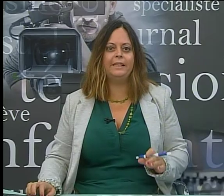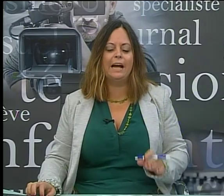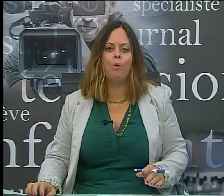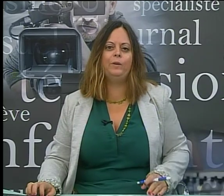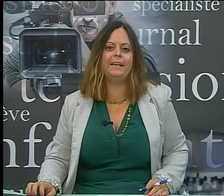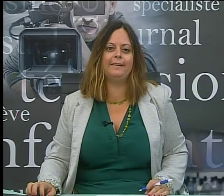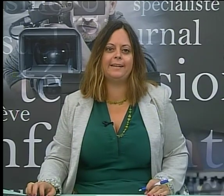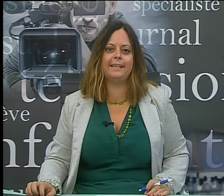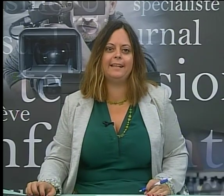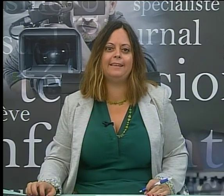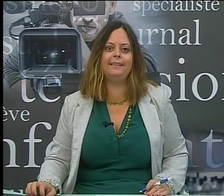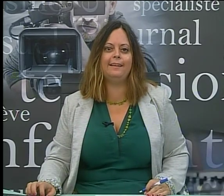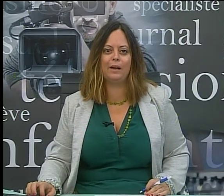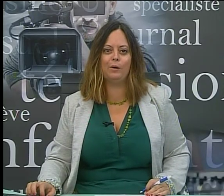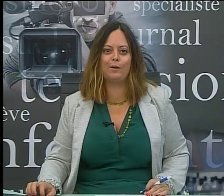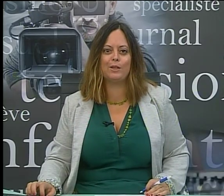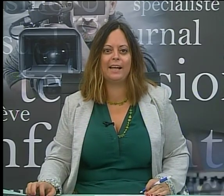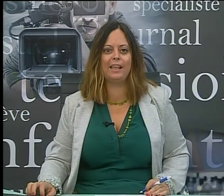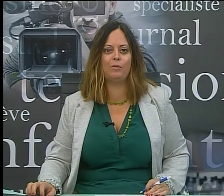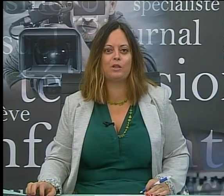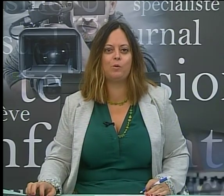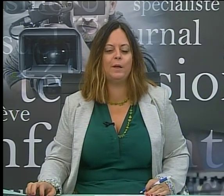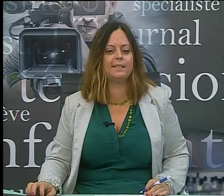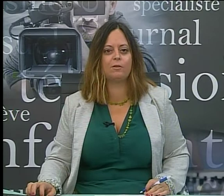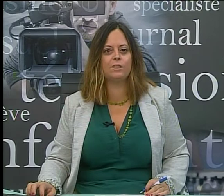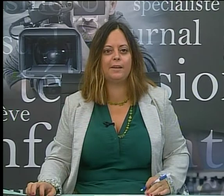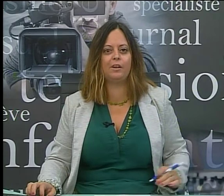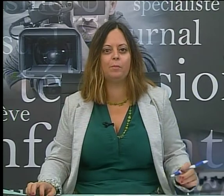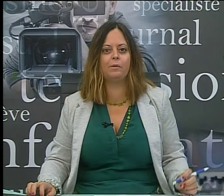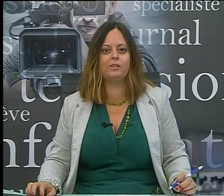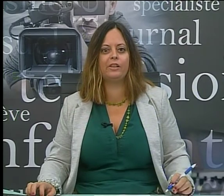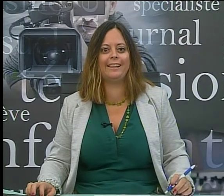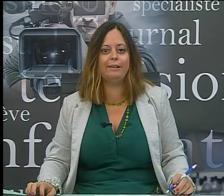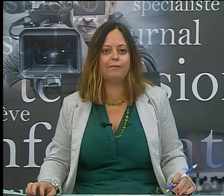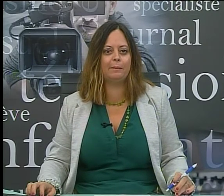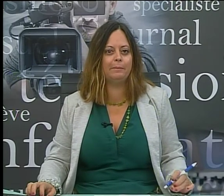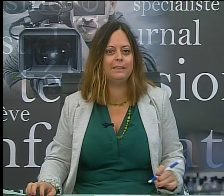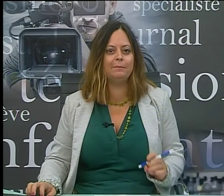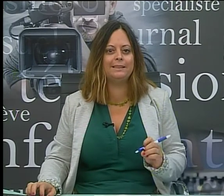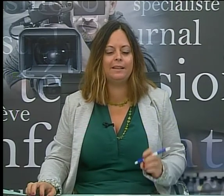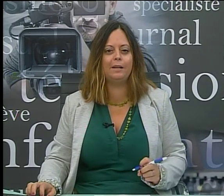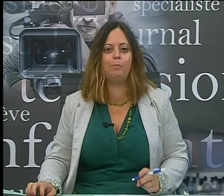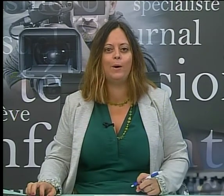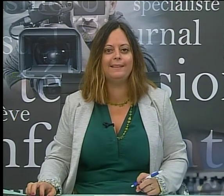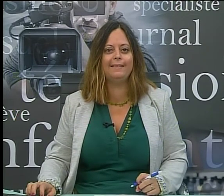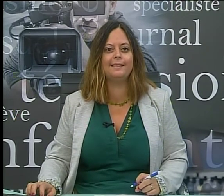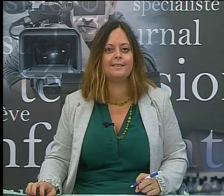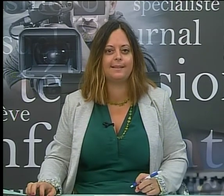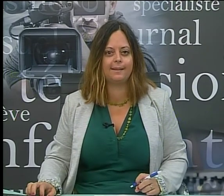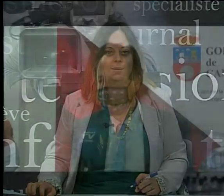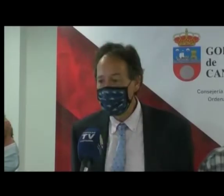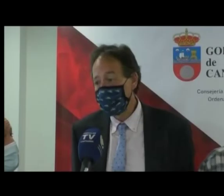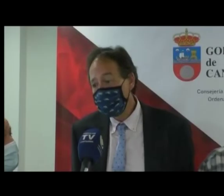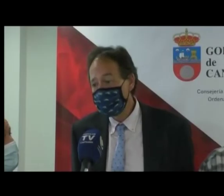y a un día de que se inicie el derribo la consejería de obras públicas ha conseguido el compromiso de adif que permitirá mantener el puente de